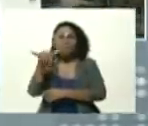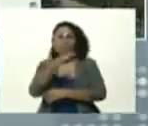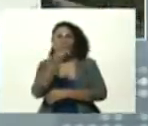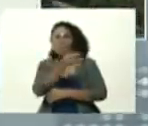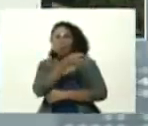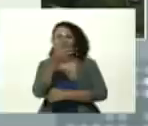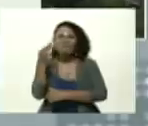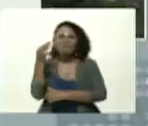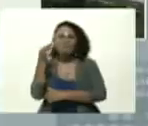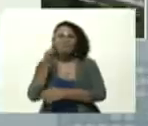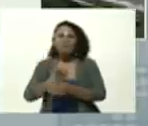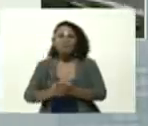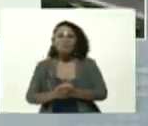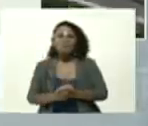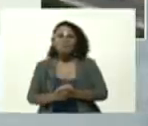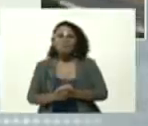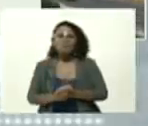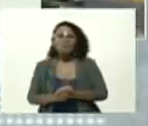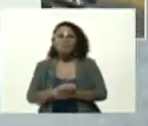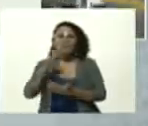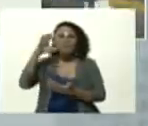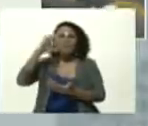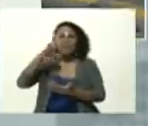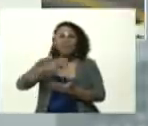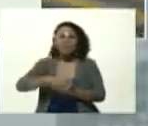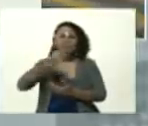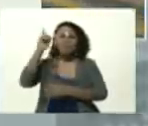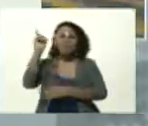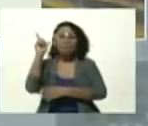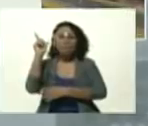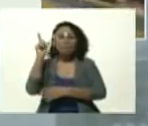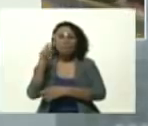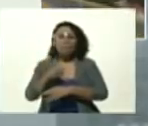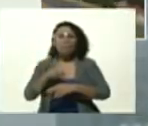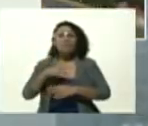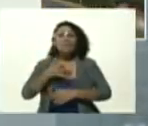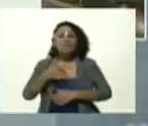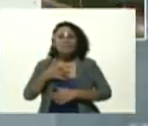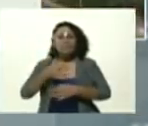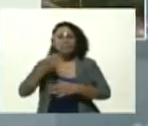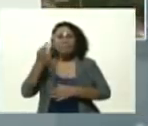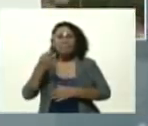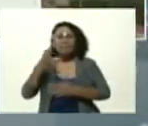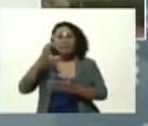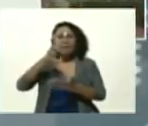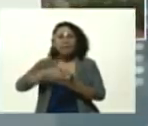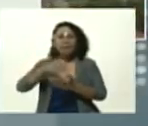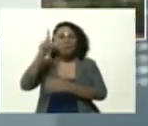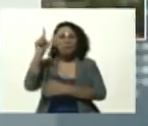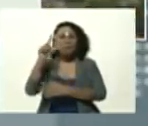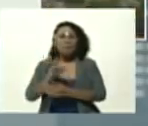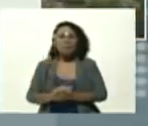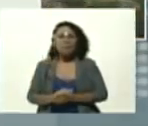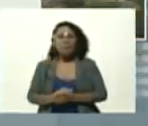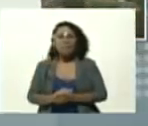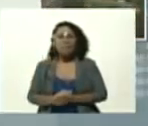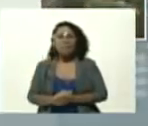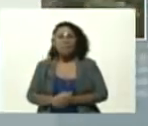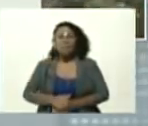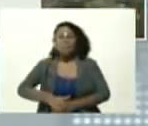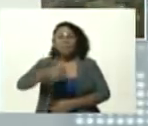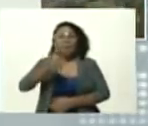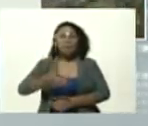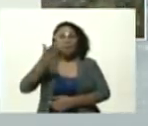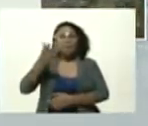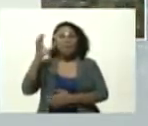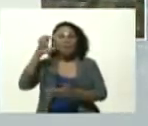espectacular. Y el Estado Lara, se siente el verdor del Estado Lara. Y lo más espectacular del